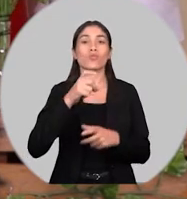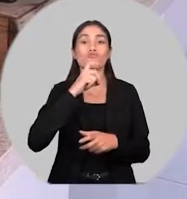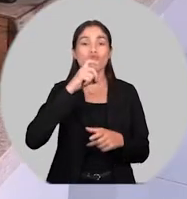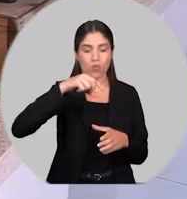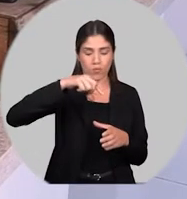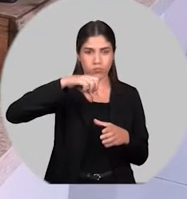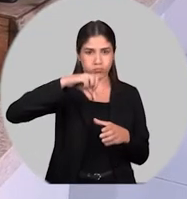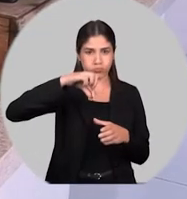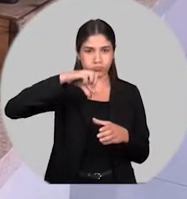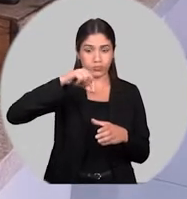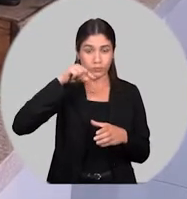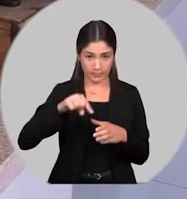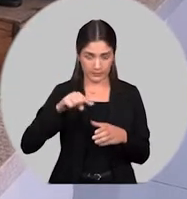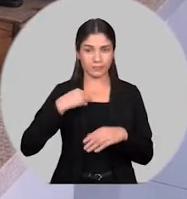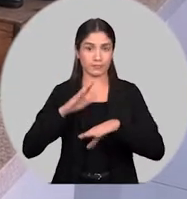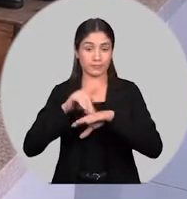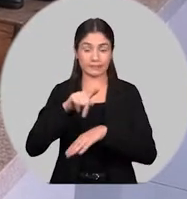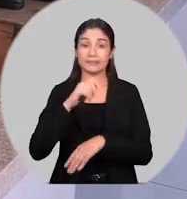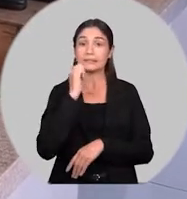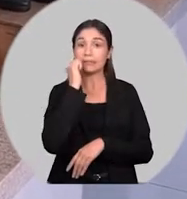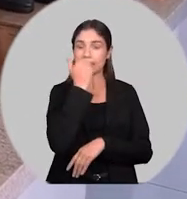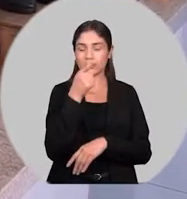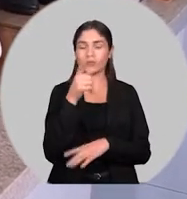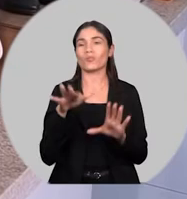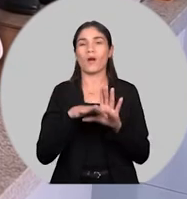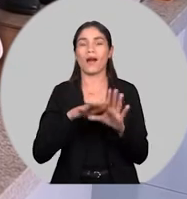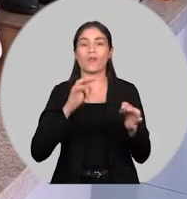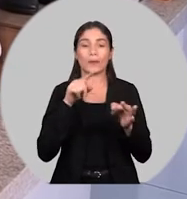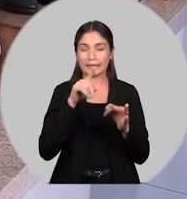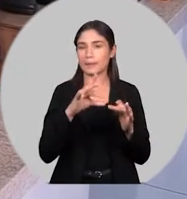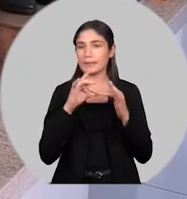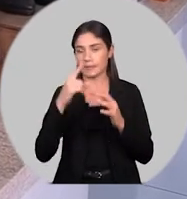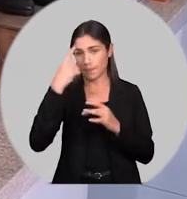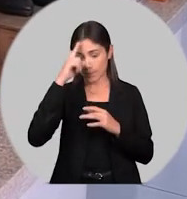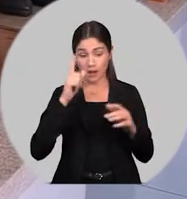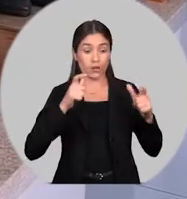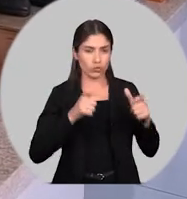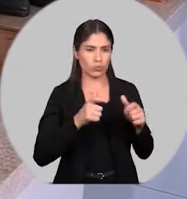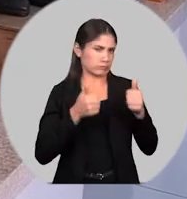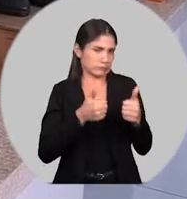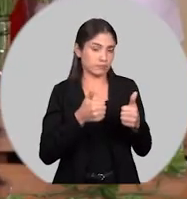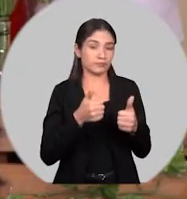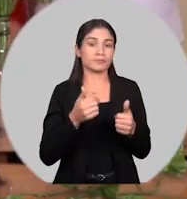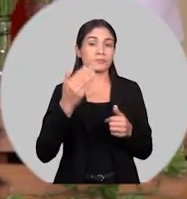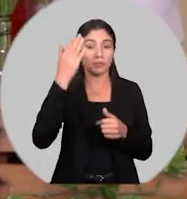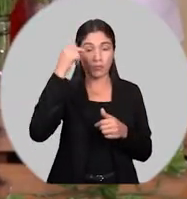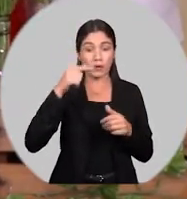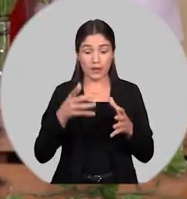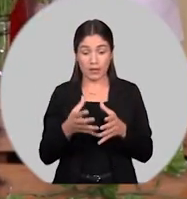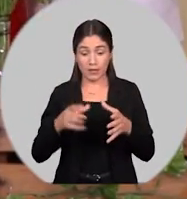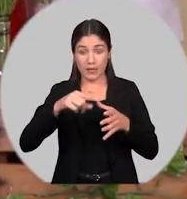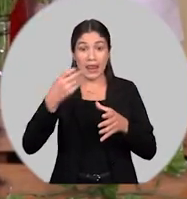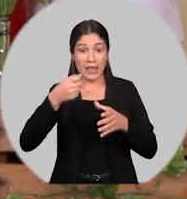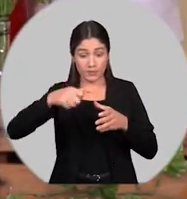todo junto. Eso también es un secreto muy importante para que nuestra red velvet salga bien, porque si no,